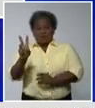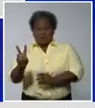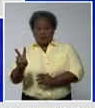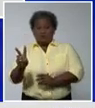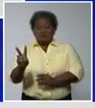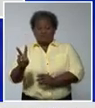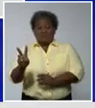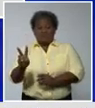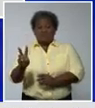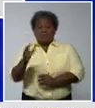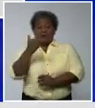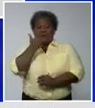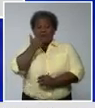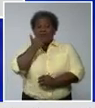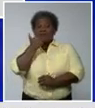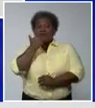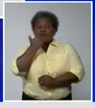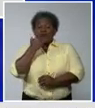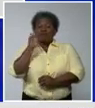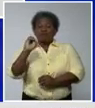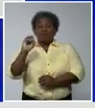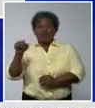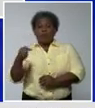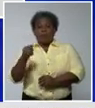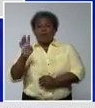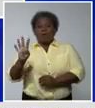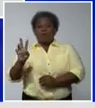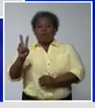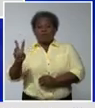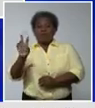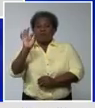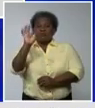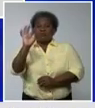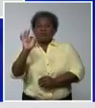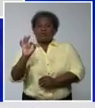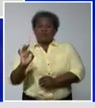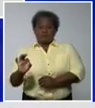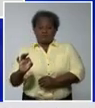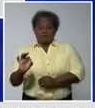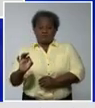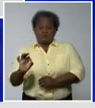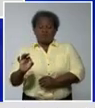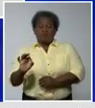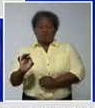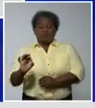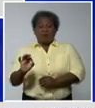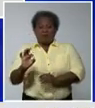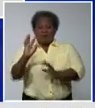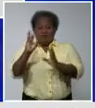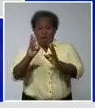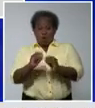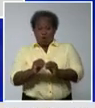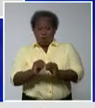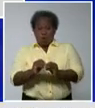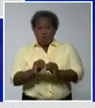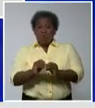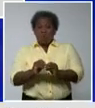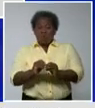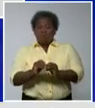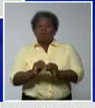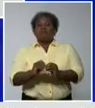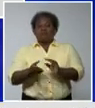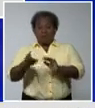es de 0,42%, pero en número absoluto es una cifra elevada de